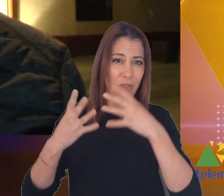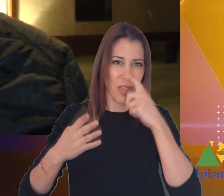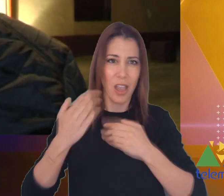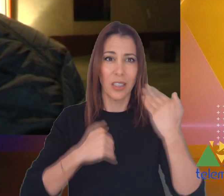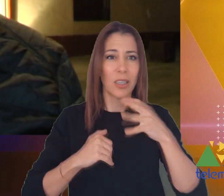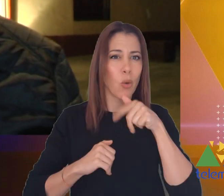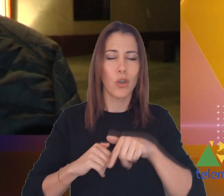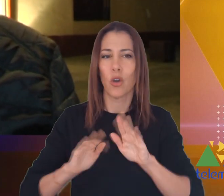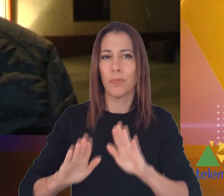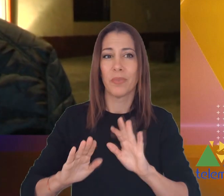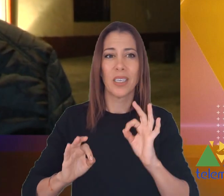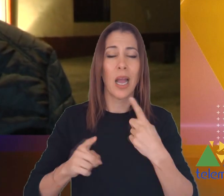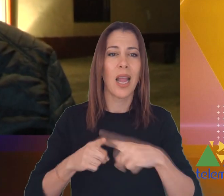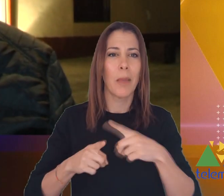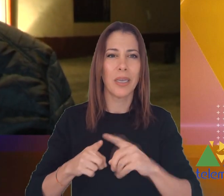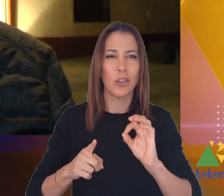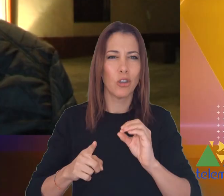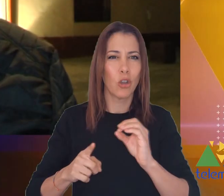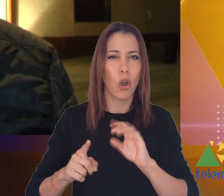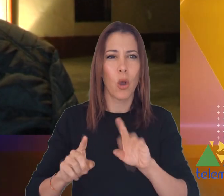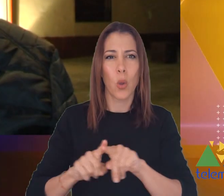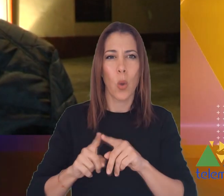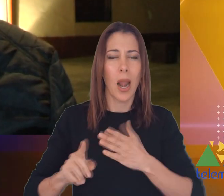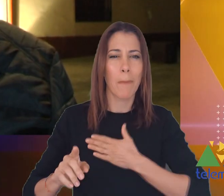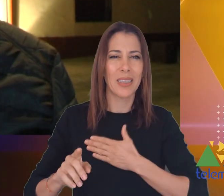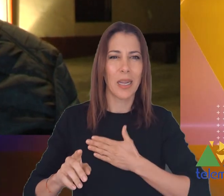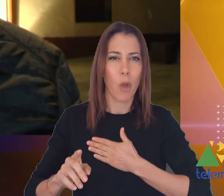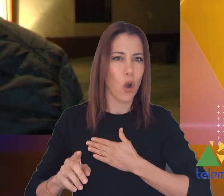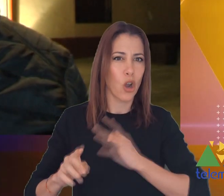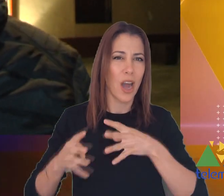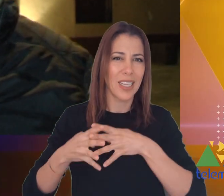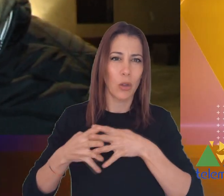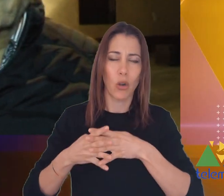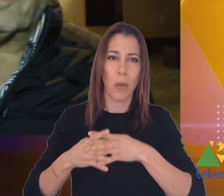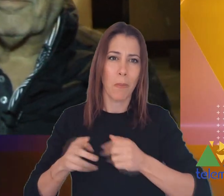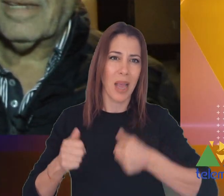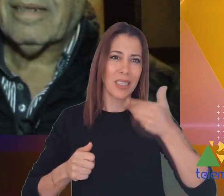hoy permanecen como uno de los elementos de patrimonio arquitectónico más importantes de nuestra ciudad.